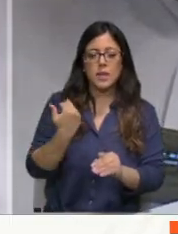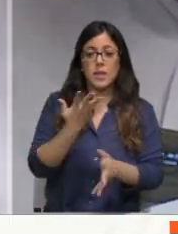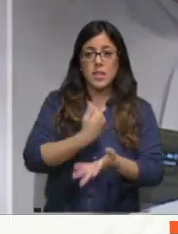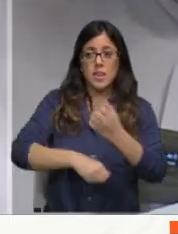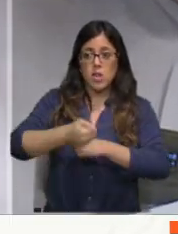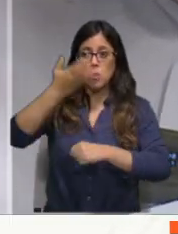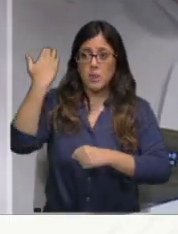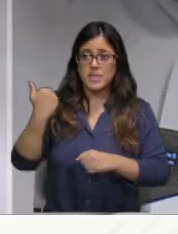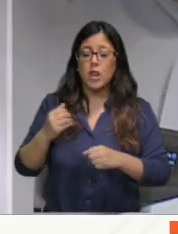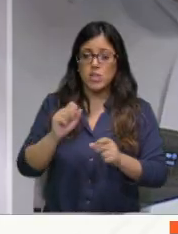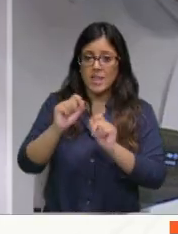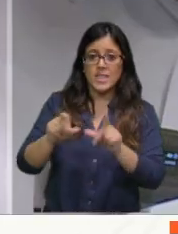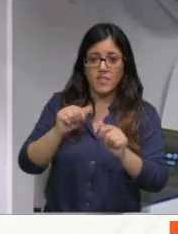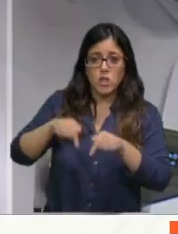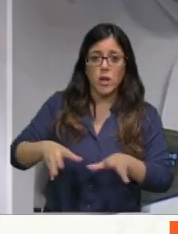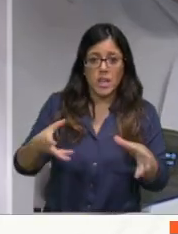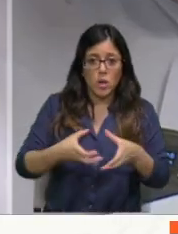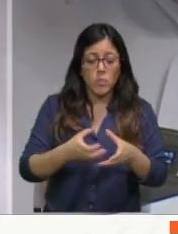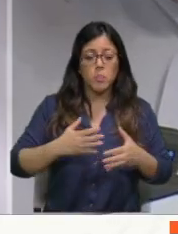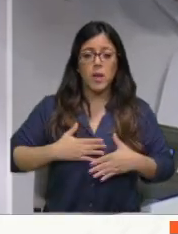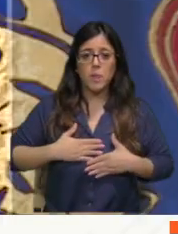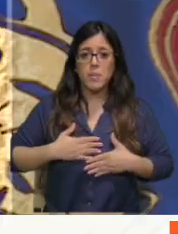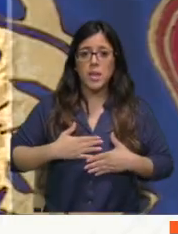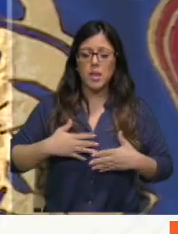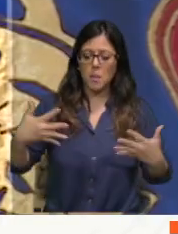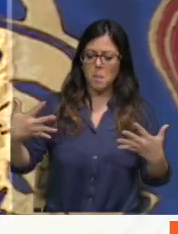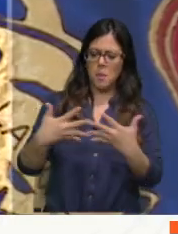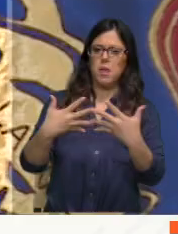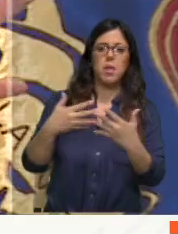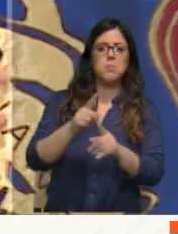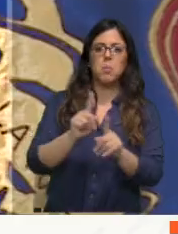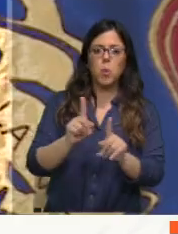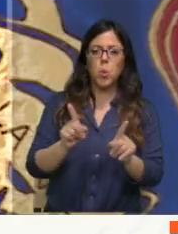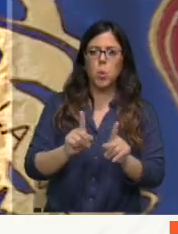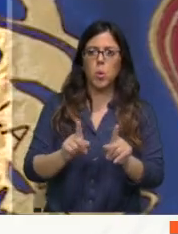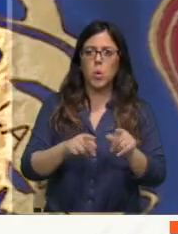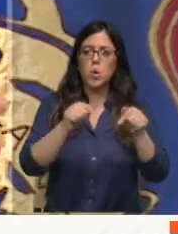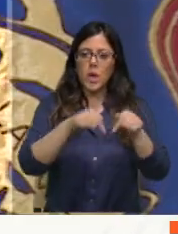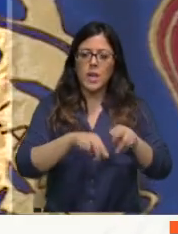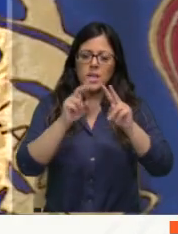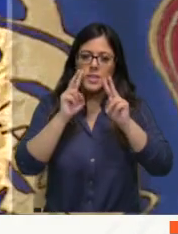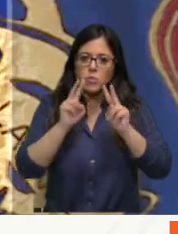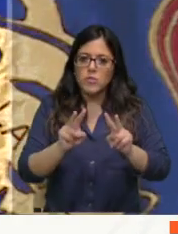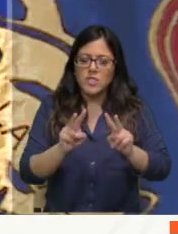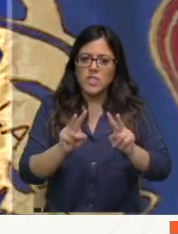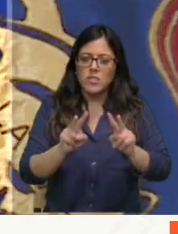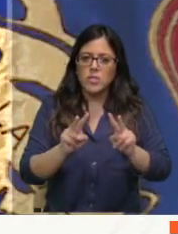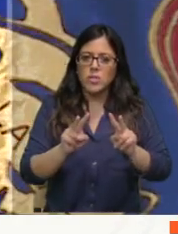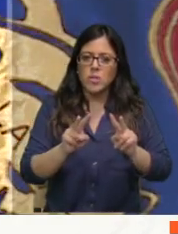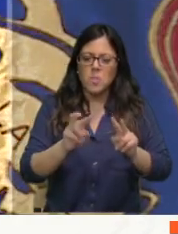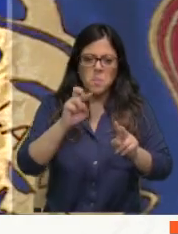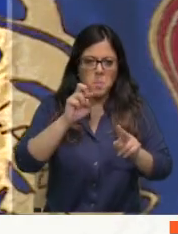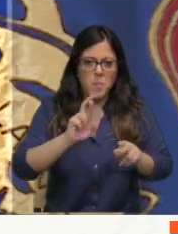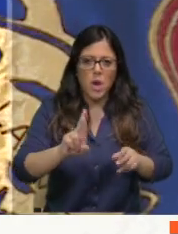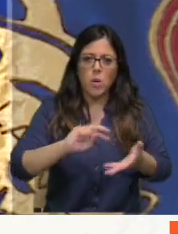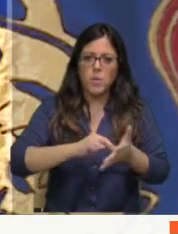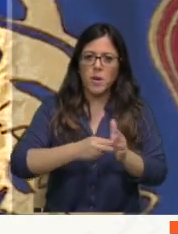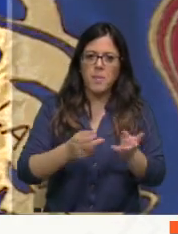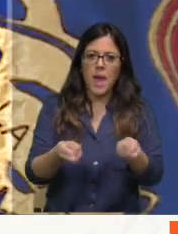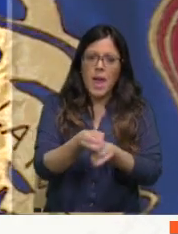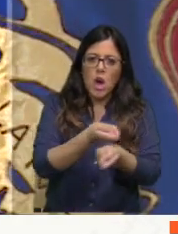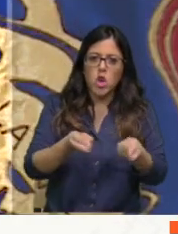defendió en esta cámara Por lo cual a mí no me parece incoherente y mientras estamos viendo una las peores crisis económicas no